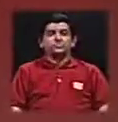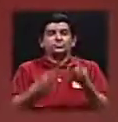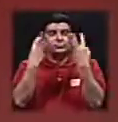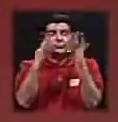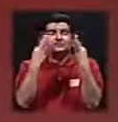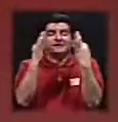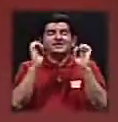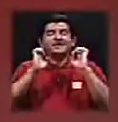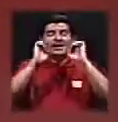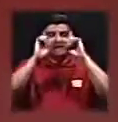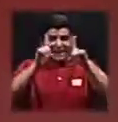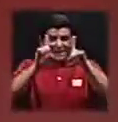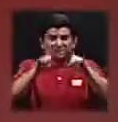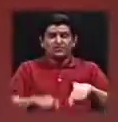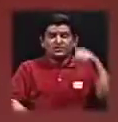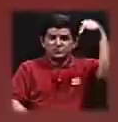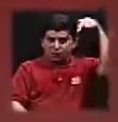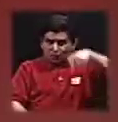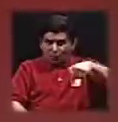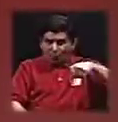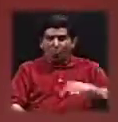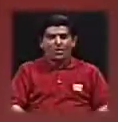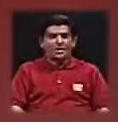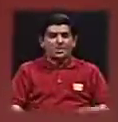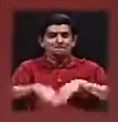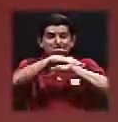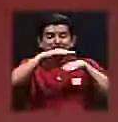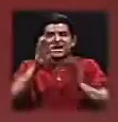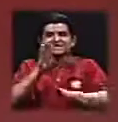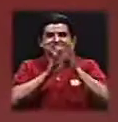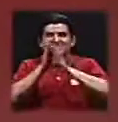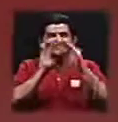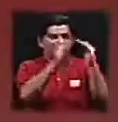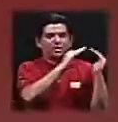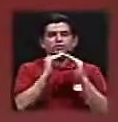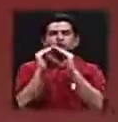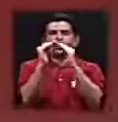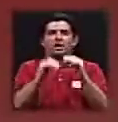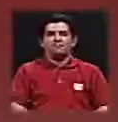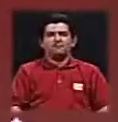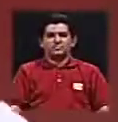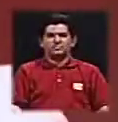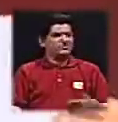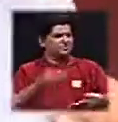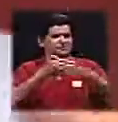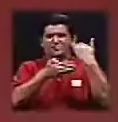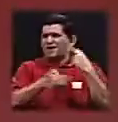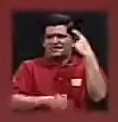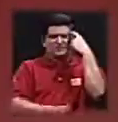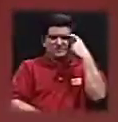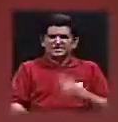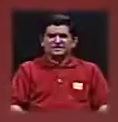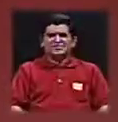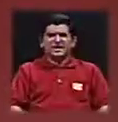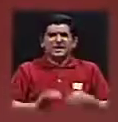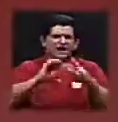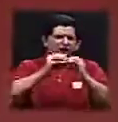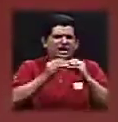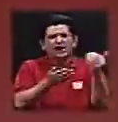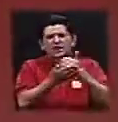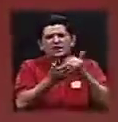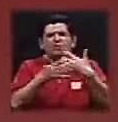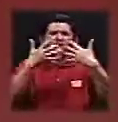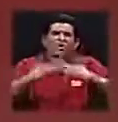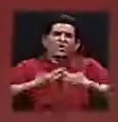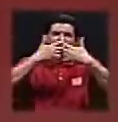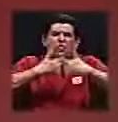la educación se ha convertido hoy en día quizás en el pilar para el desarrollo de los pueblos. Ya no es como antes que se pensaba que la cantidad de recursos o la